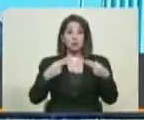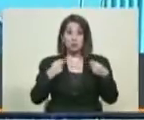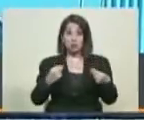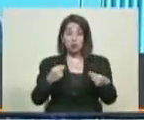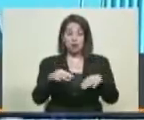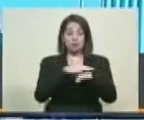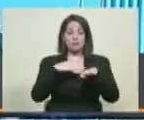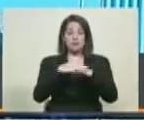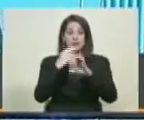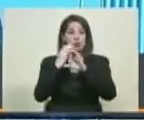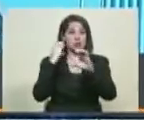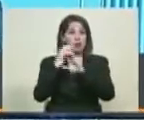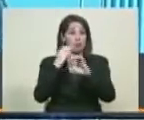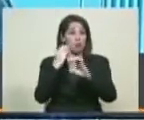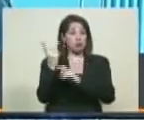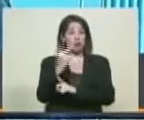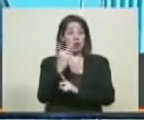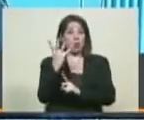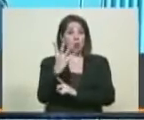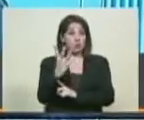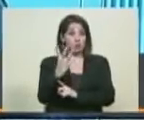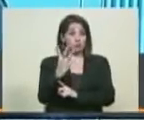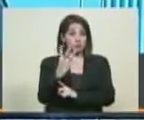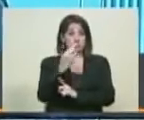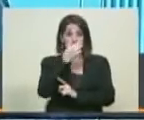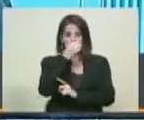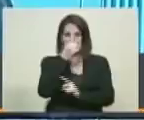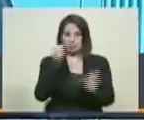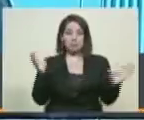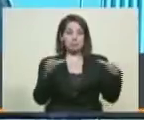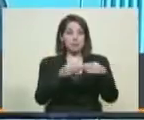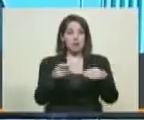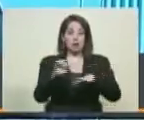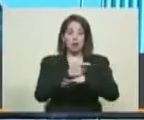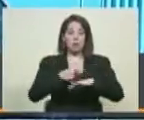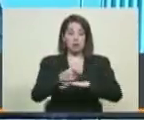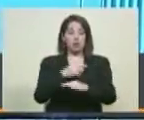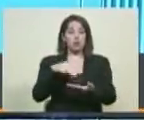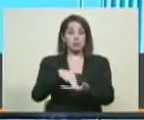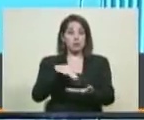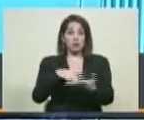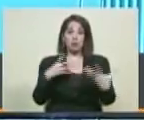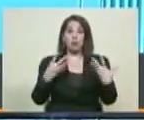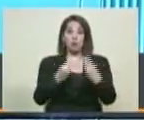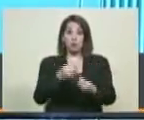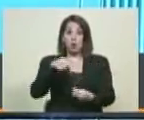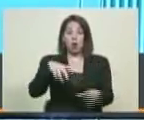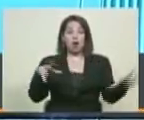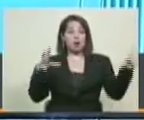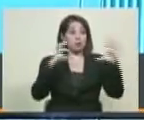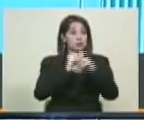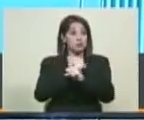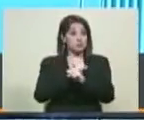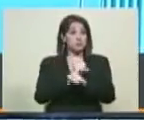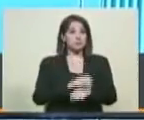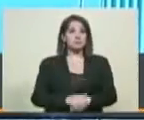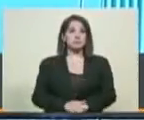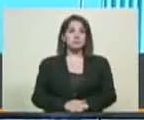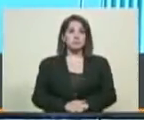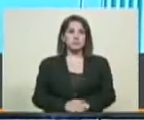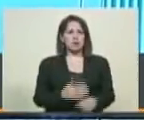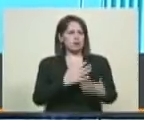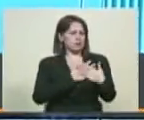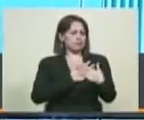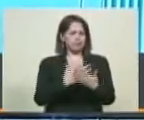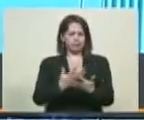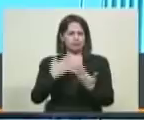ustedes dos. Por lo menos. Y nuestro gobernador. Le salió trabajo hoy en la noche. Con gusto,